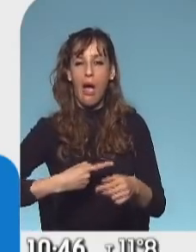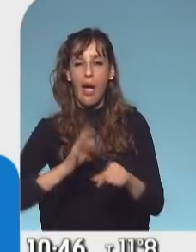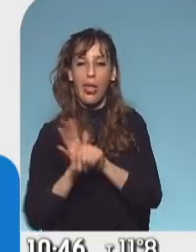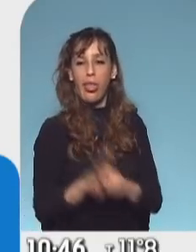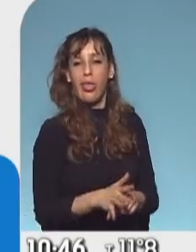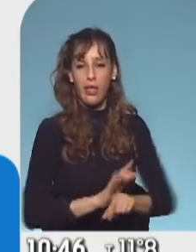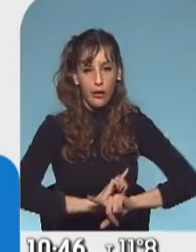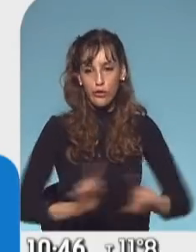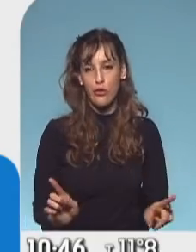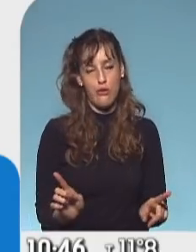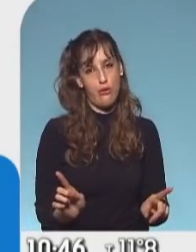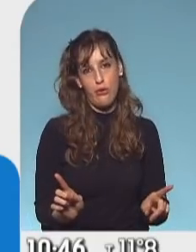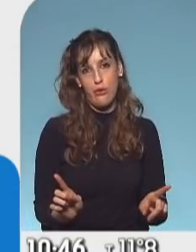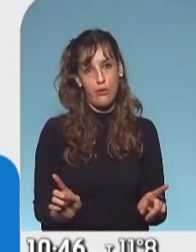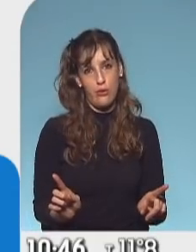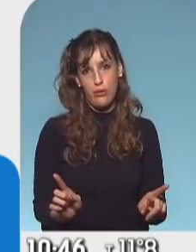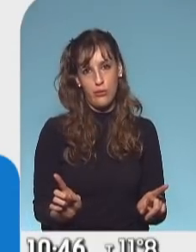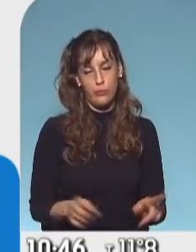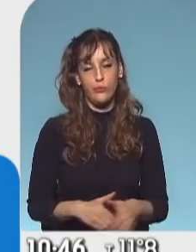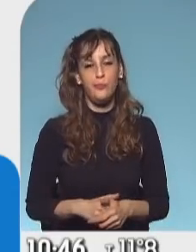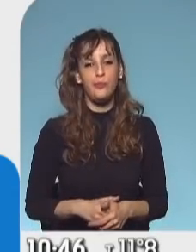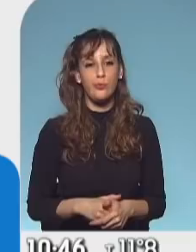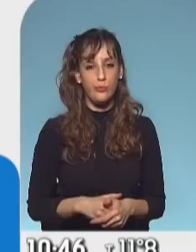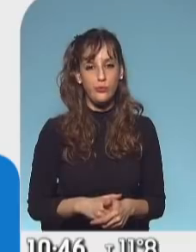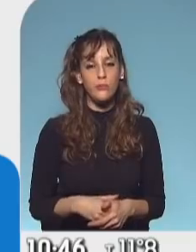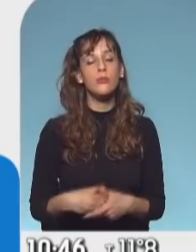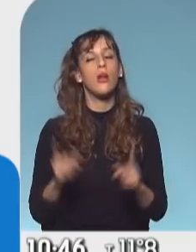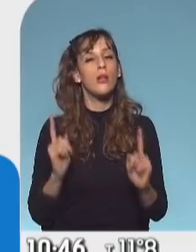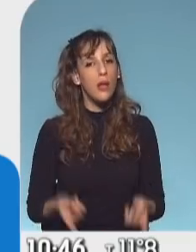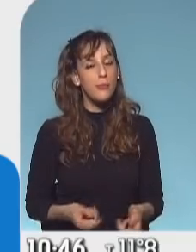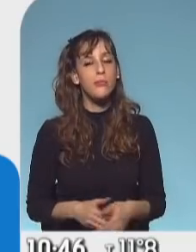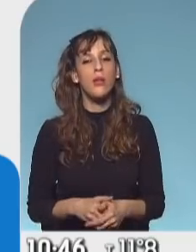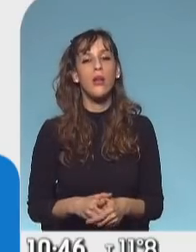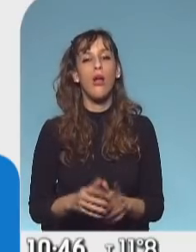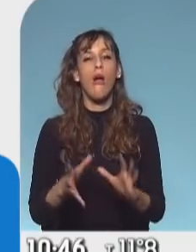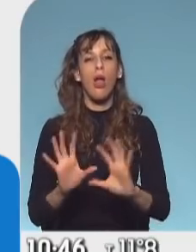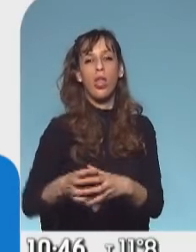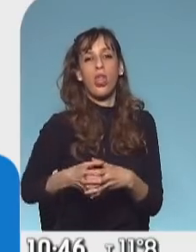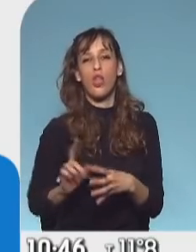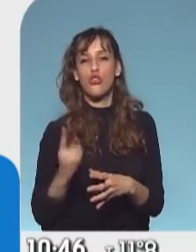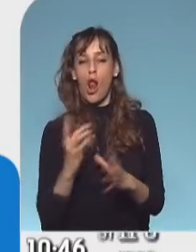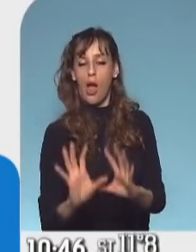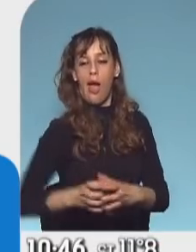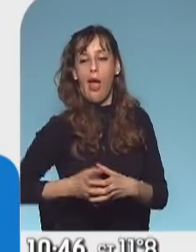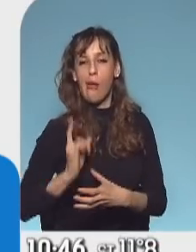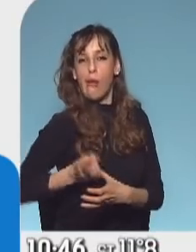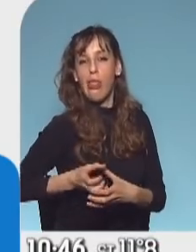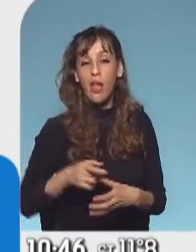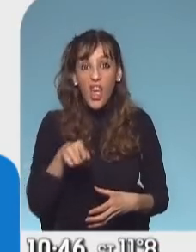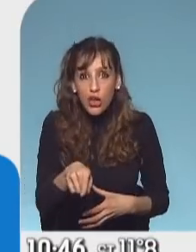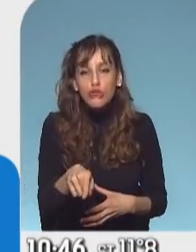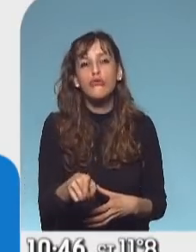la posición dominante de algunos la paguen los ciudadanos, que no permita los monopolios. Eso es un Estado